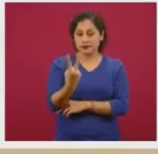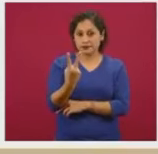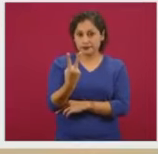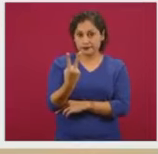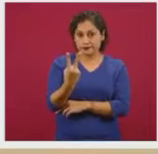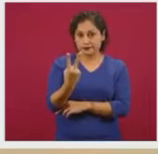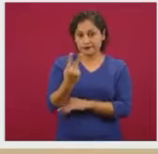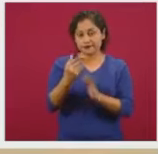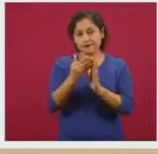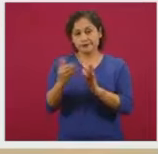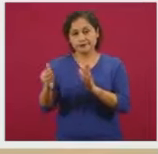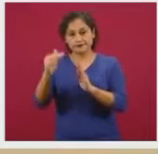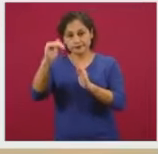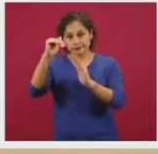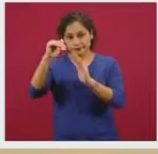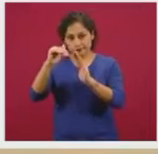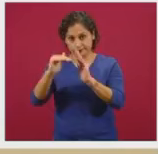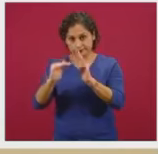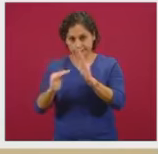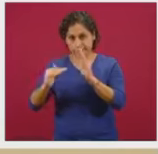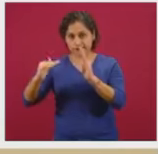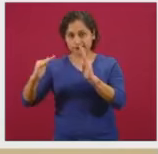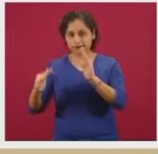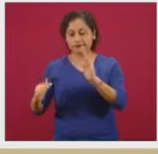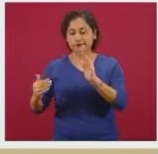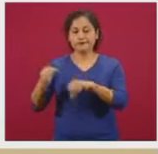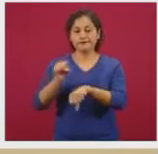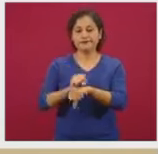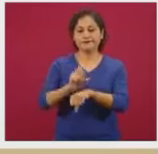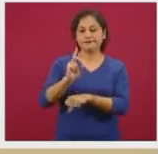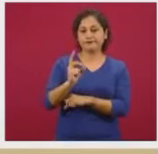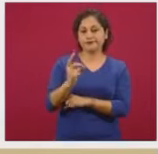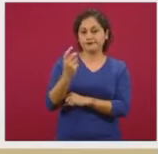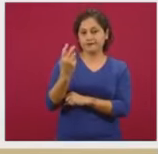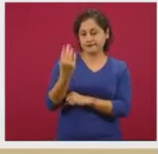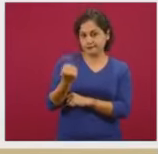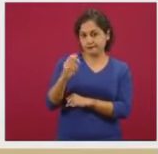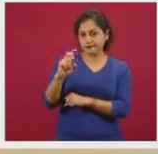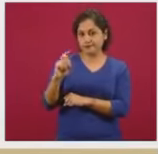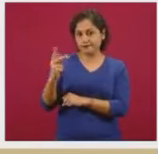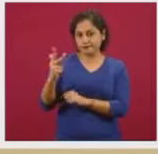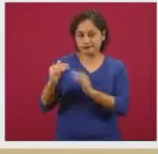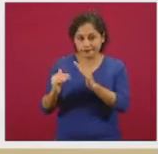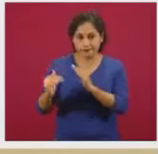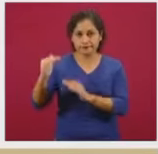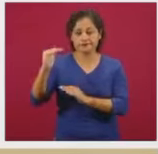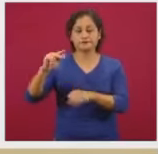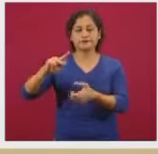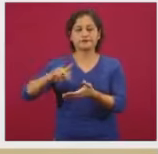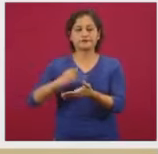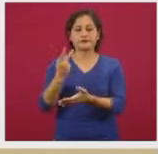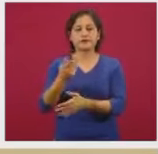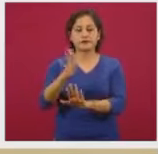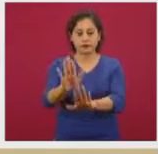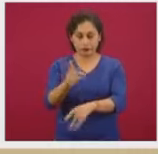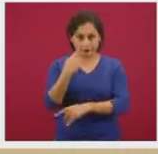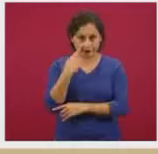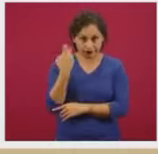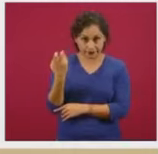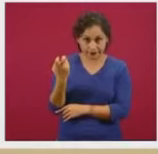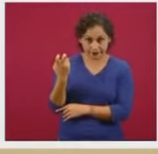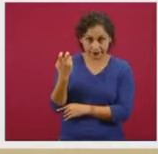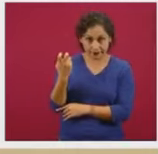un descenso, aunque en la última semana tuvo, de la 39 a la 38, tuvo un incremento. Y siempre recuerden, este